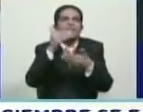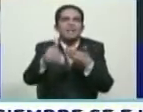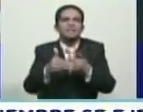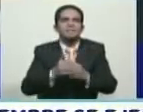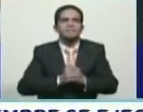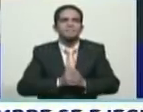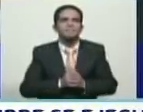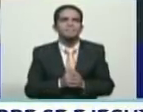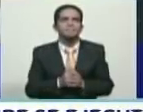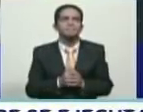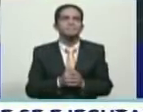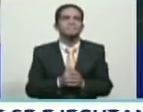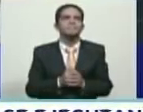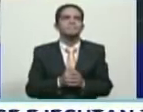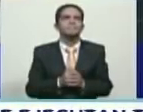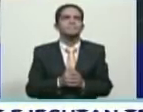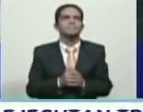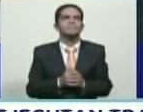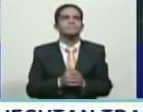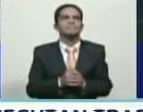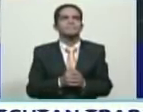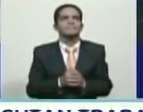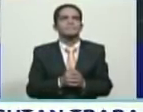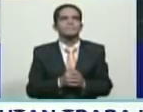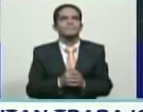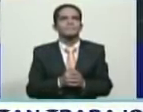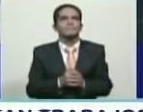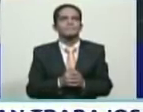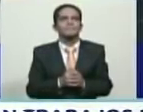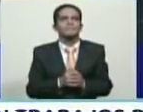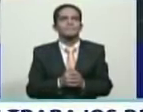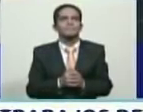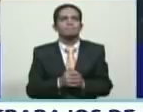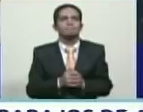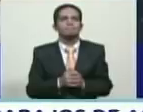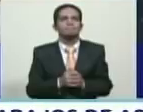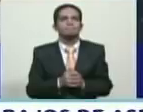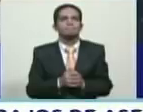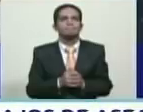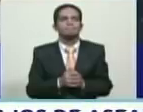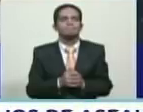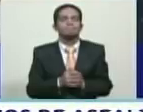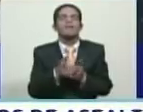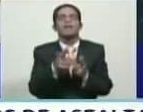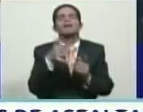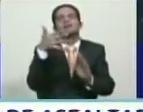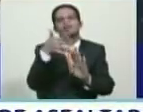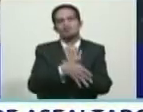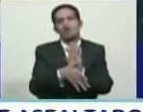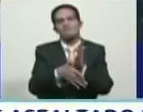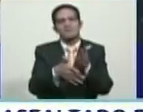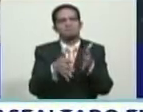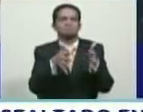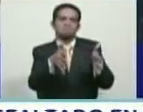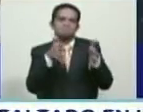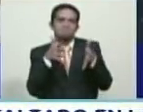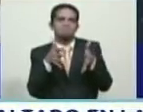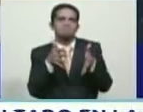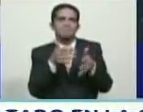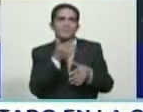of en términos the successes, de los logros,